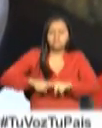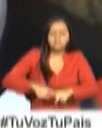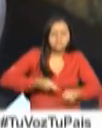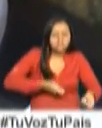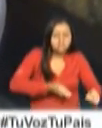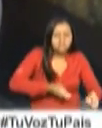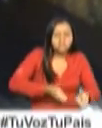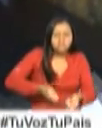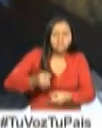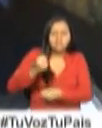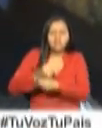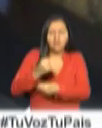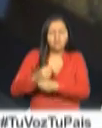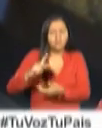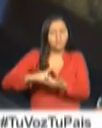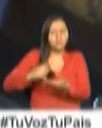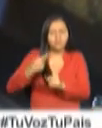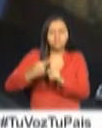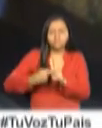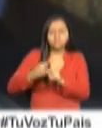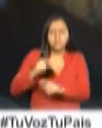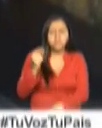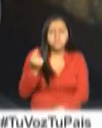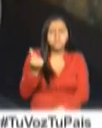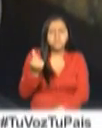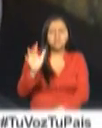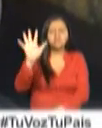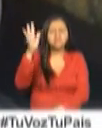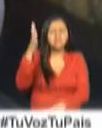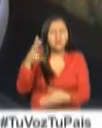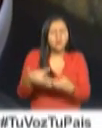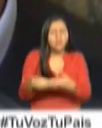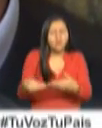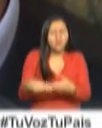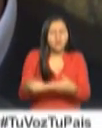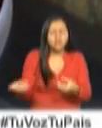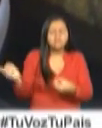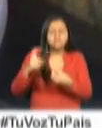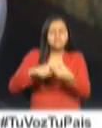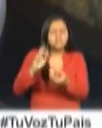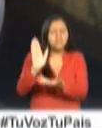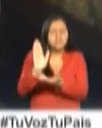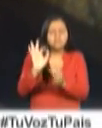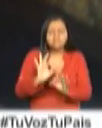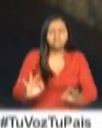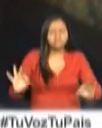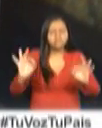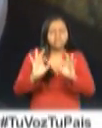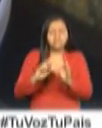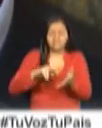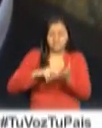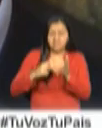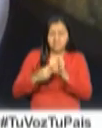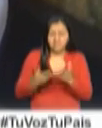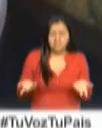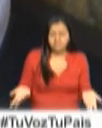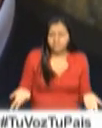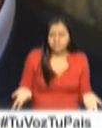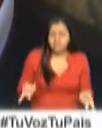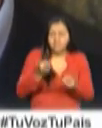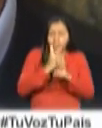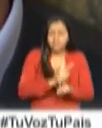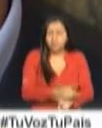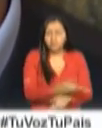décadas para la UNE, cuyos salarios son de $5, no tienen afiliación al seguro, es decir, están completamente